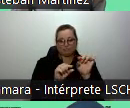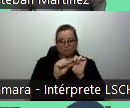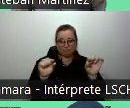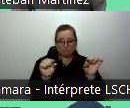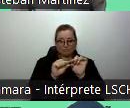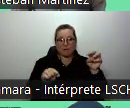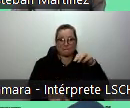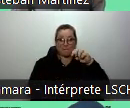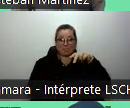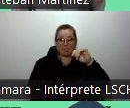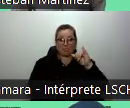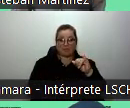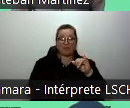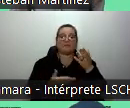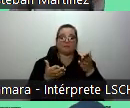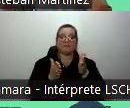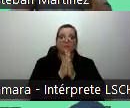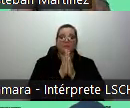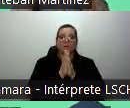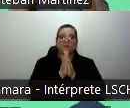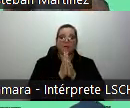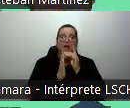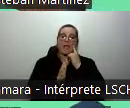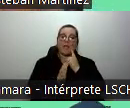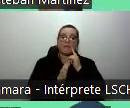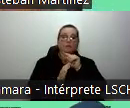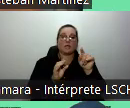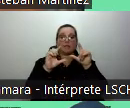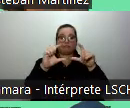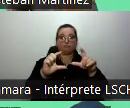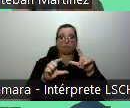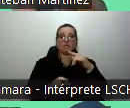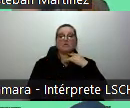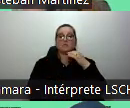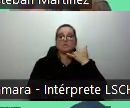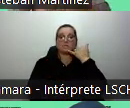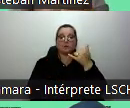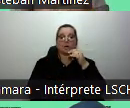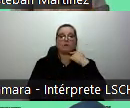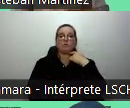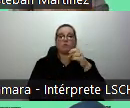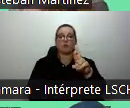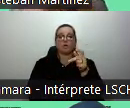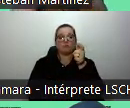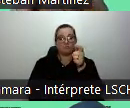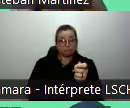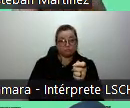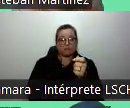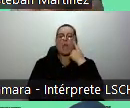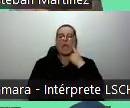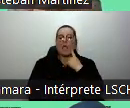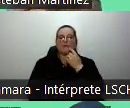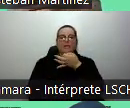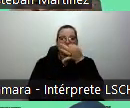del que es de menti.com El mentimeter también pueden escanear con su celular ustedes ponen la cámara lo escanean así y les va a aparecer el